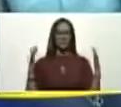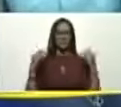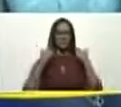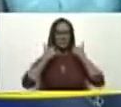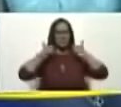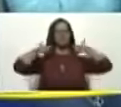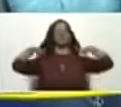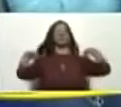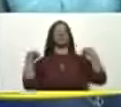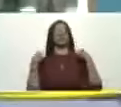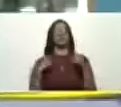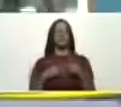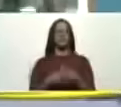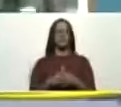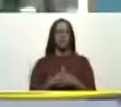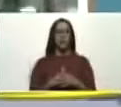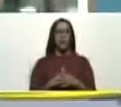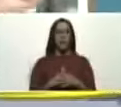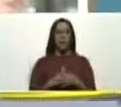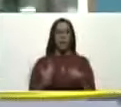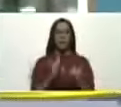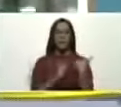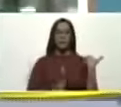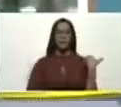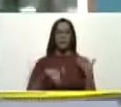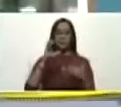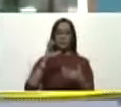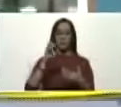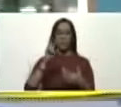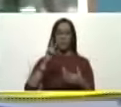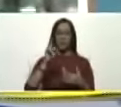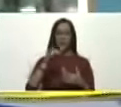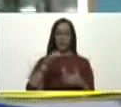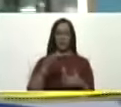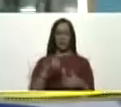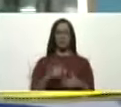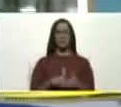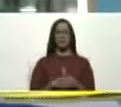Al presidente de la CBG, doctor Héctor Silva.